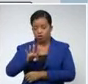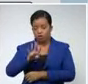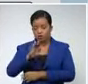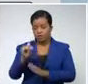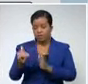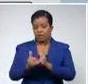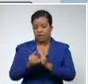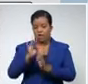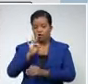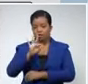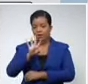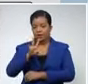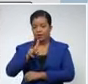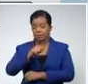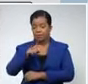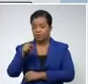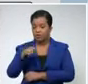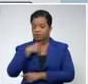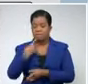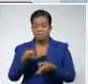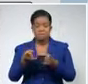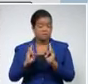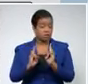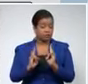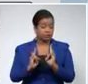2.614.842 fallecidos. Una tasa de